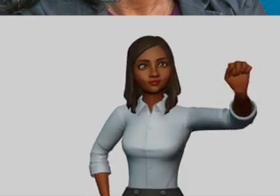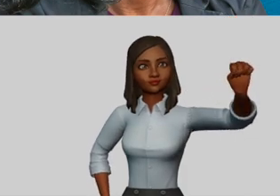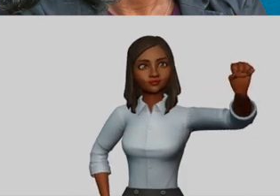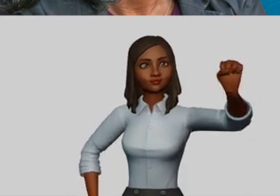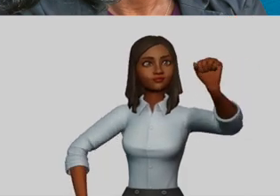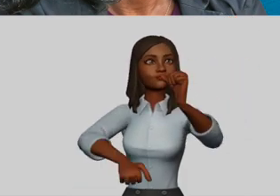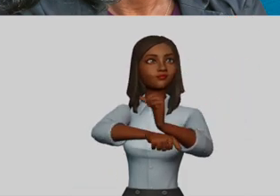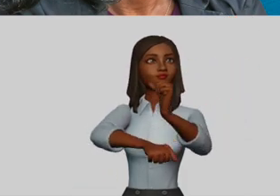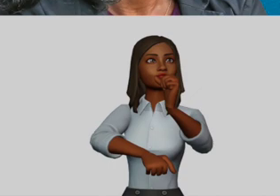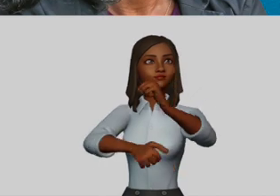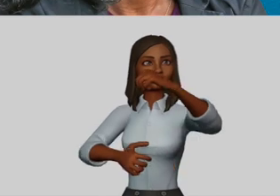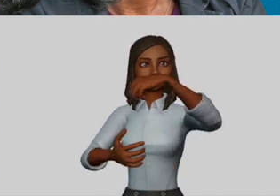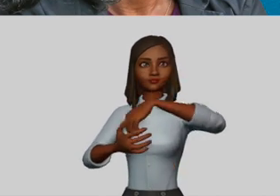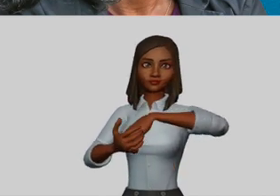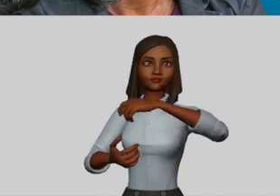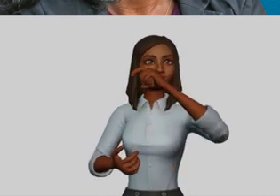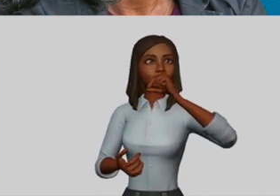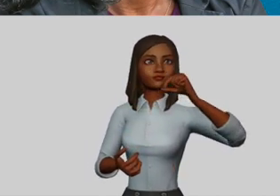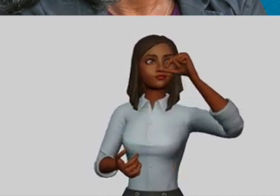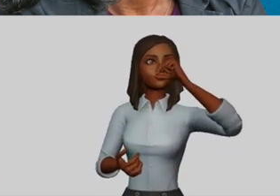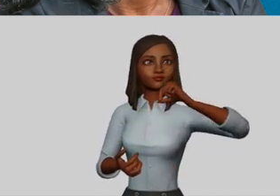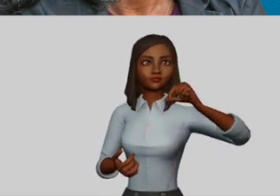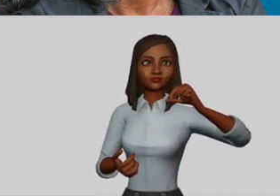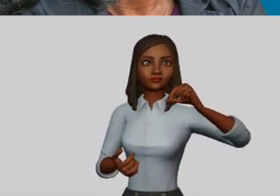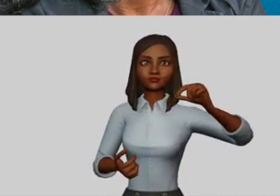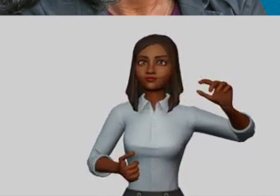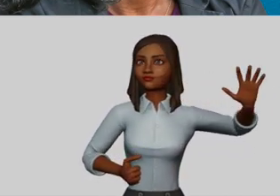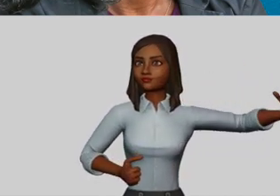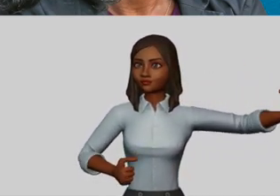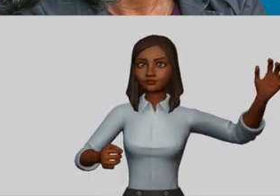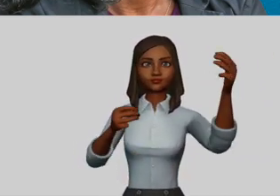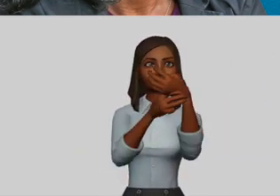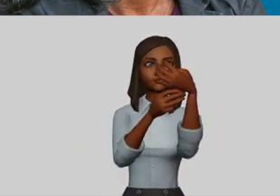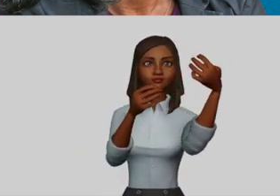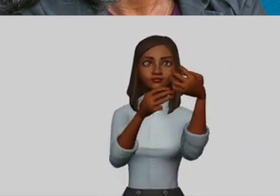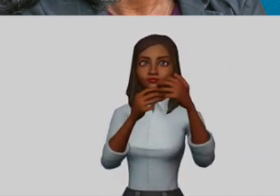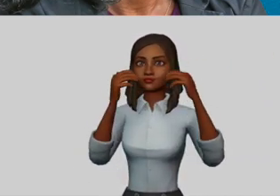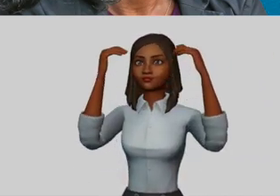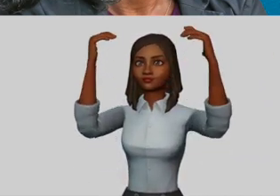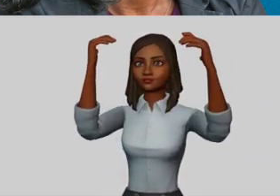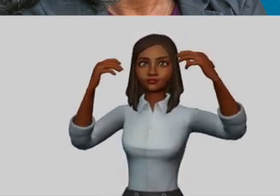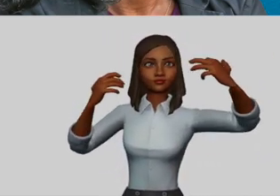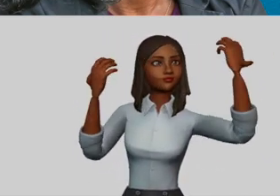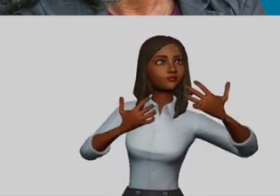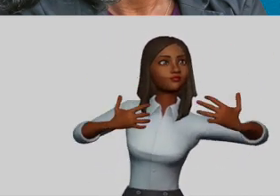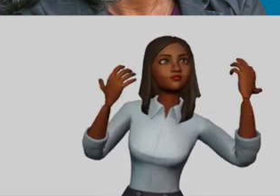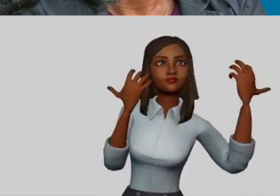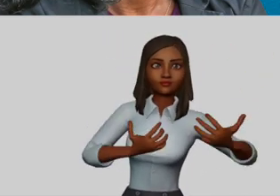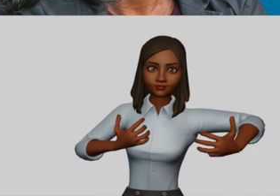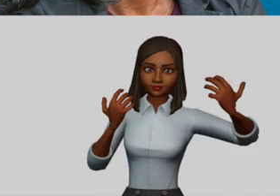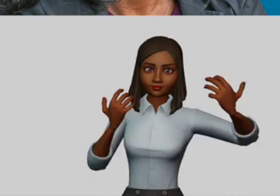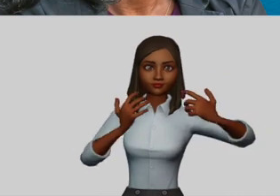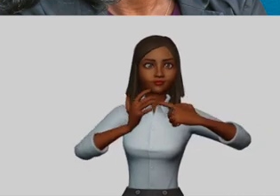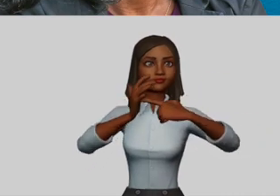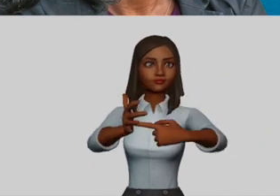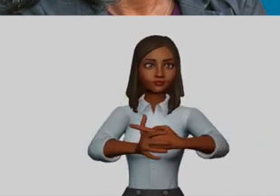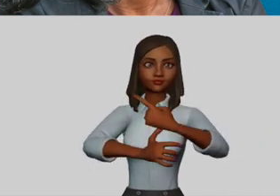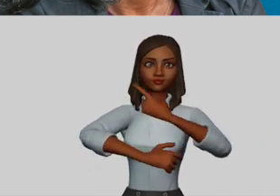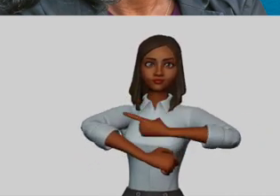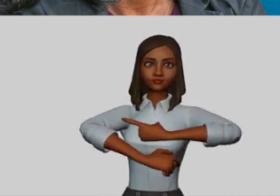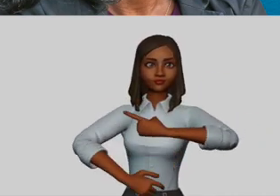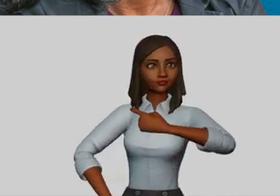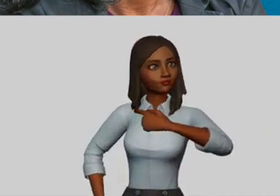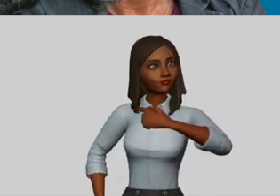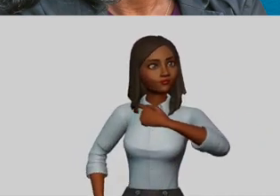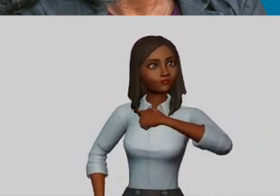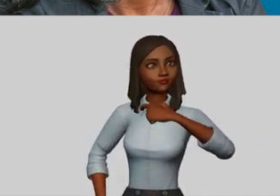también lo que quería. Pero al final del día me di cuenta que no me estaba haciendo feliz. Y que de verdad,